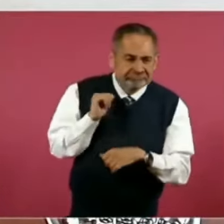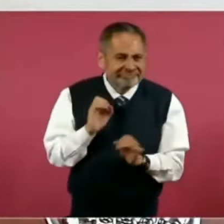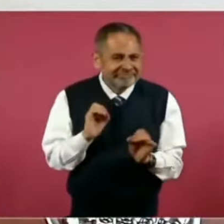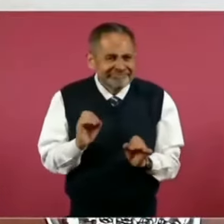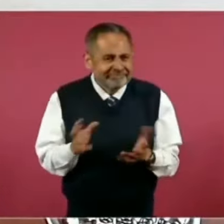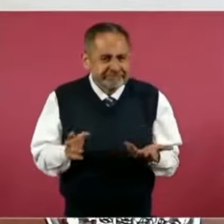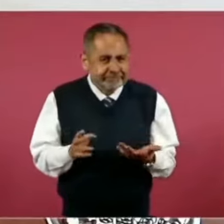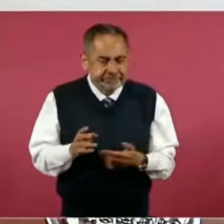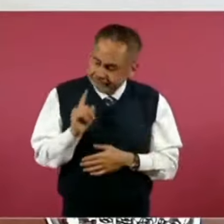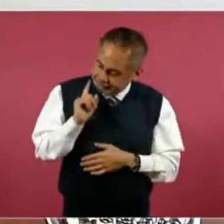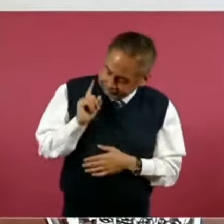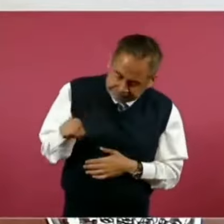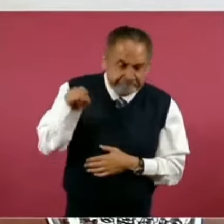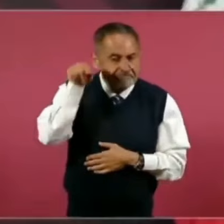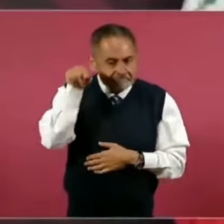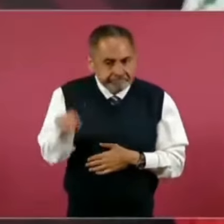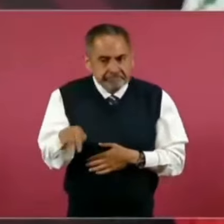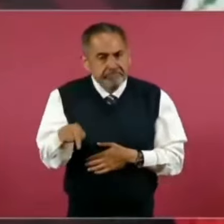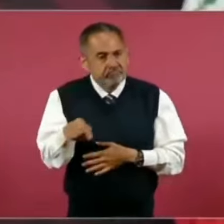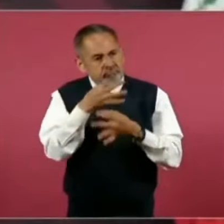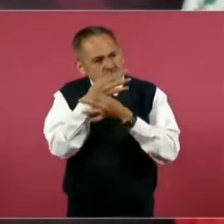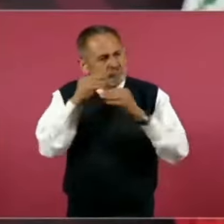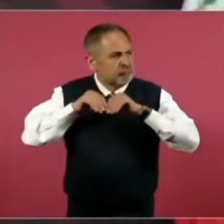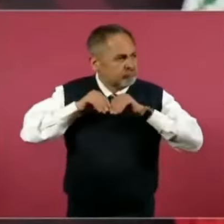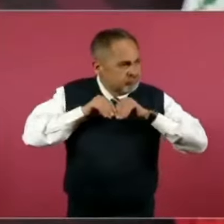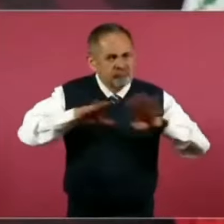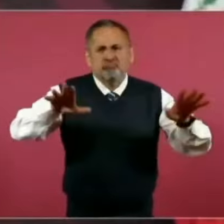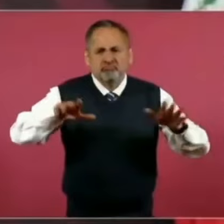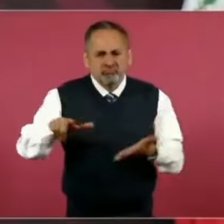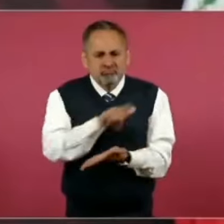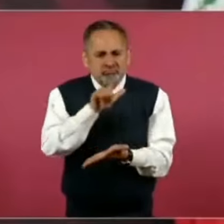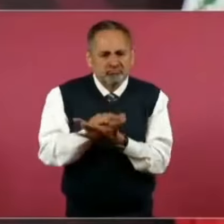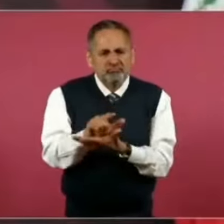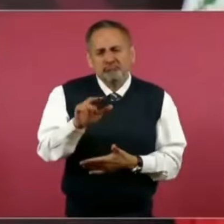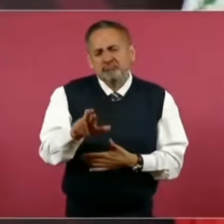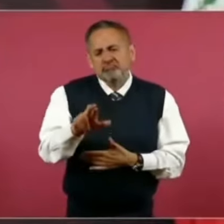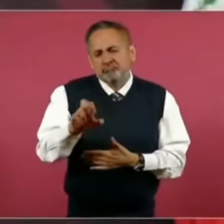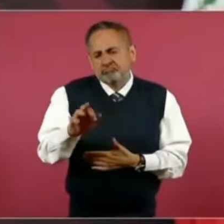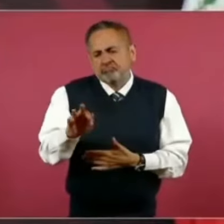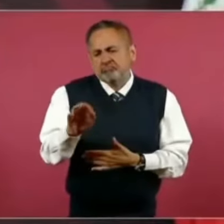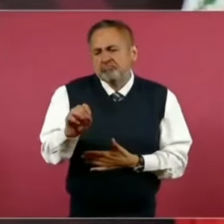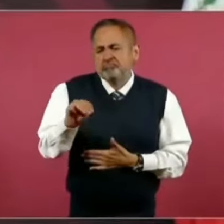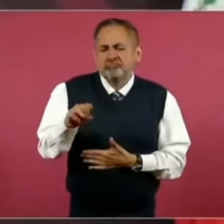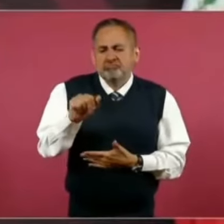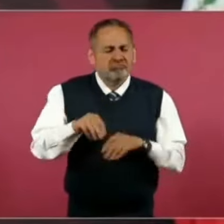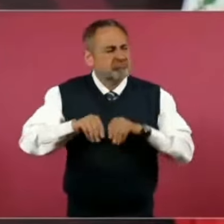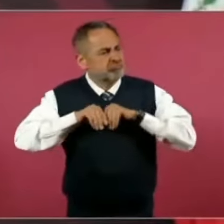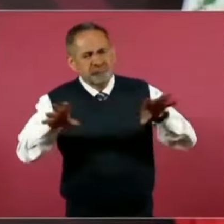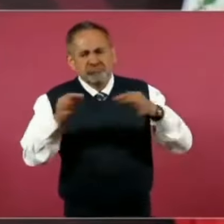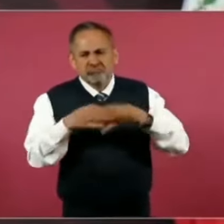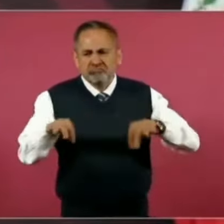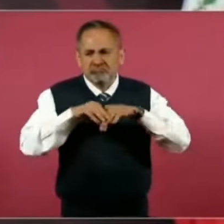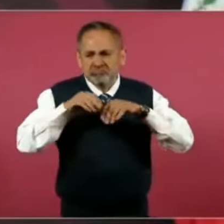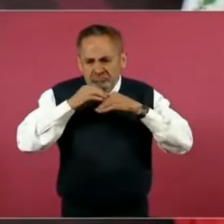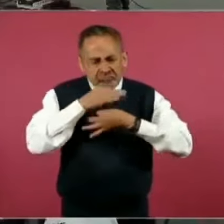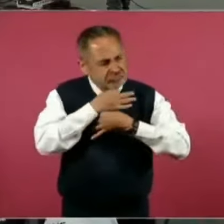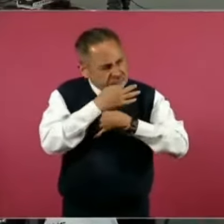Y ahí se proclamaron las leyes de reforma, todo un acontecimiento